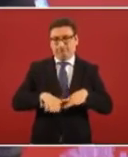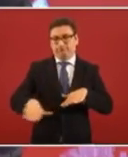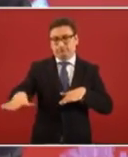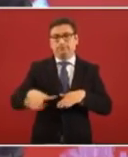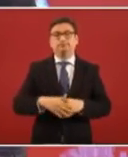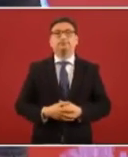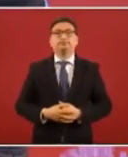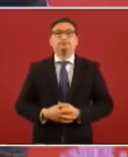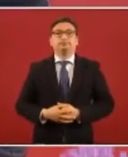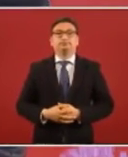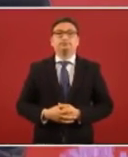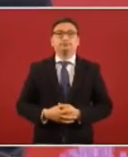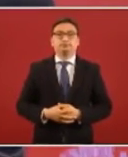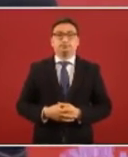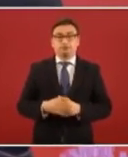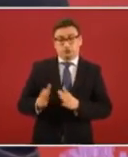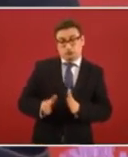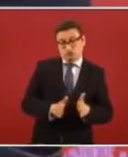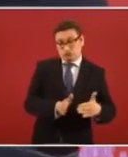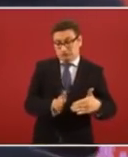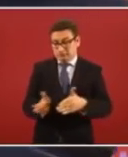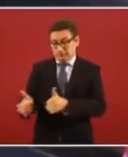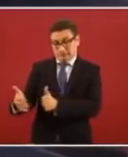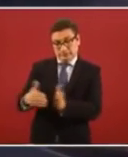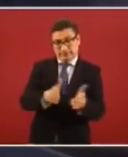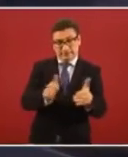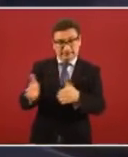Y el camino está